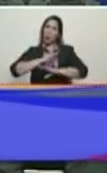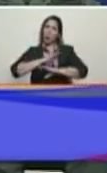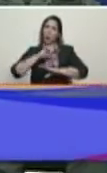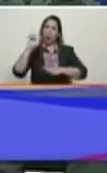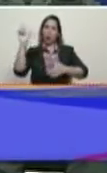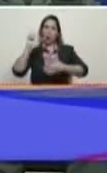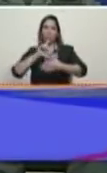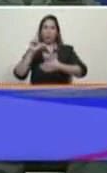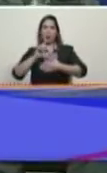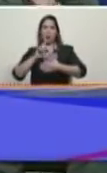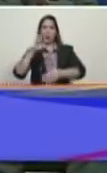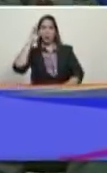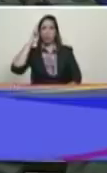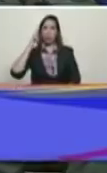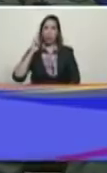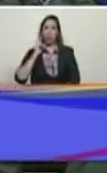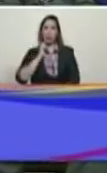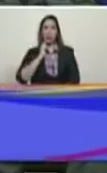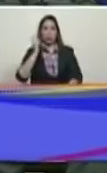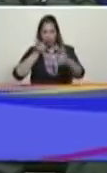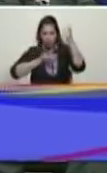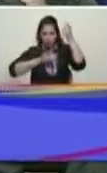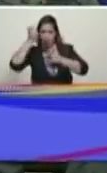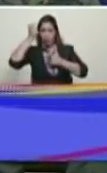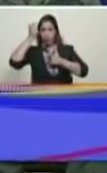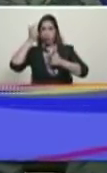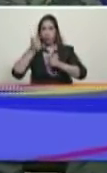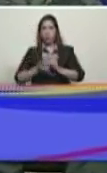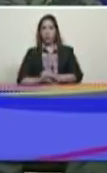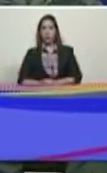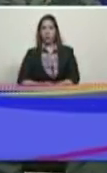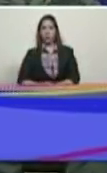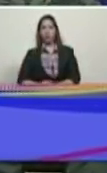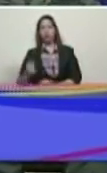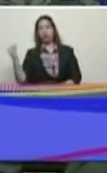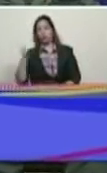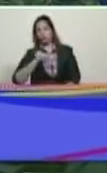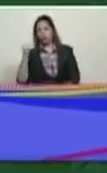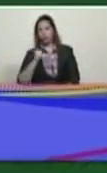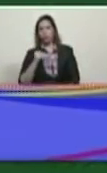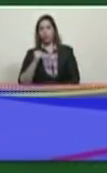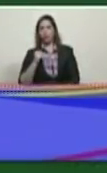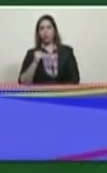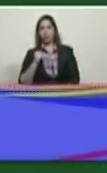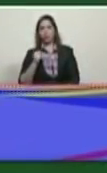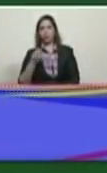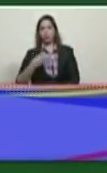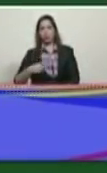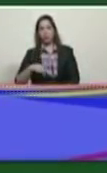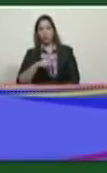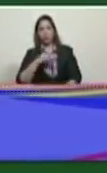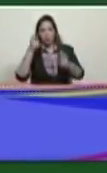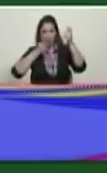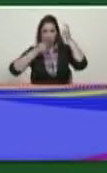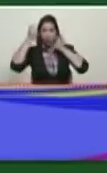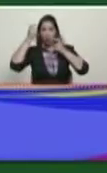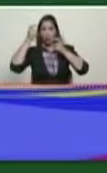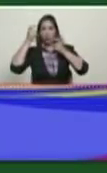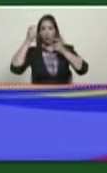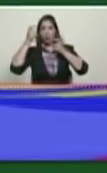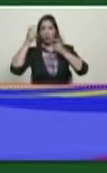latinoamericanista, bolivariana y chavista. Sí, fue nuestro comandante Hugo Chávez